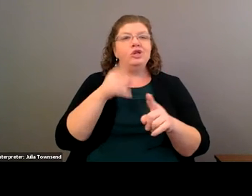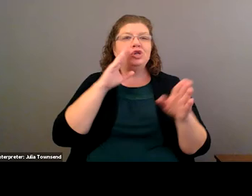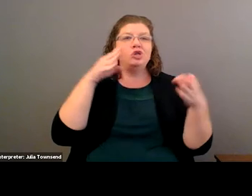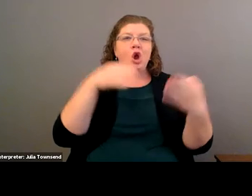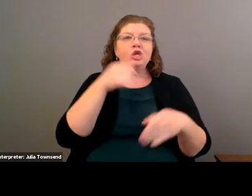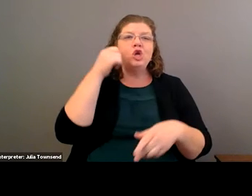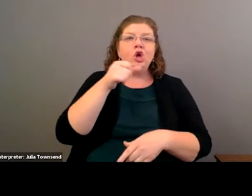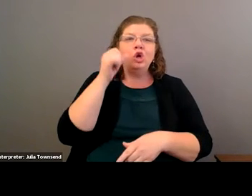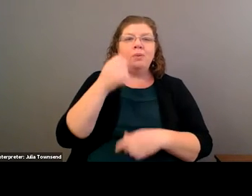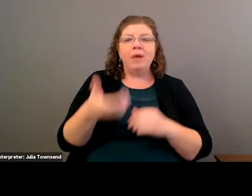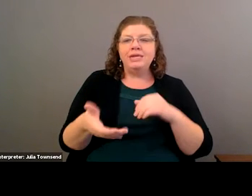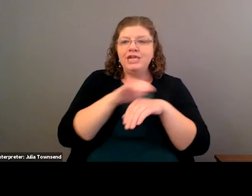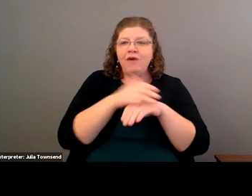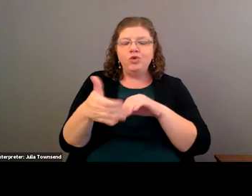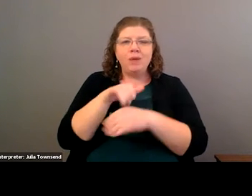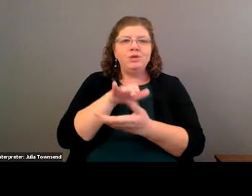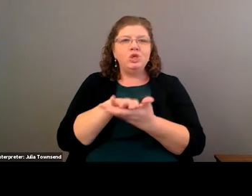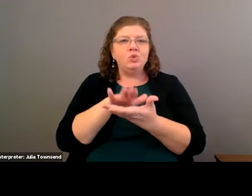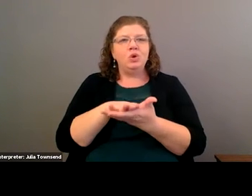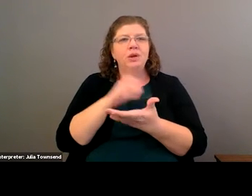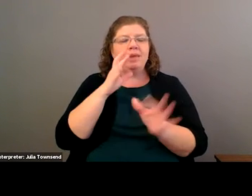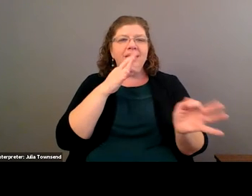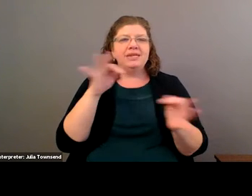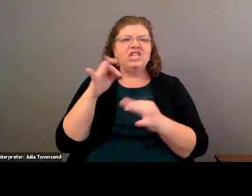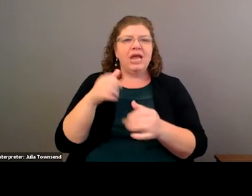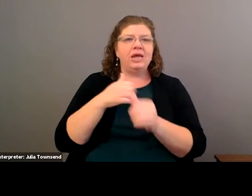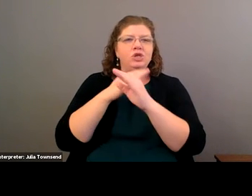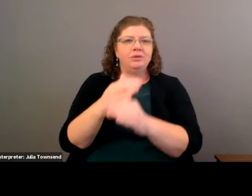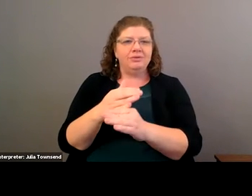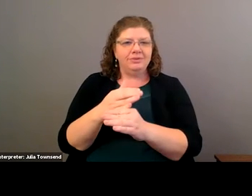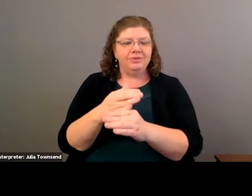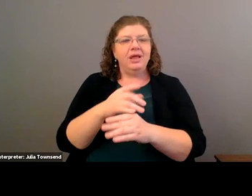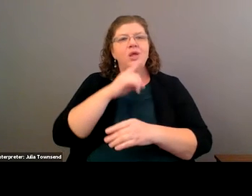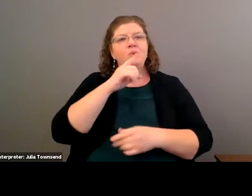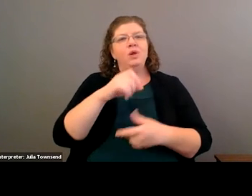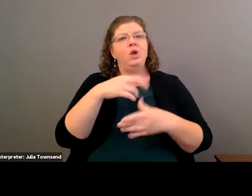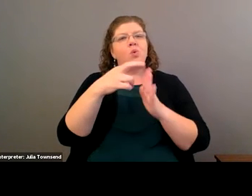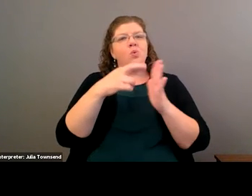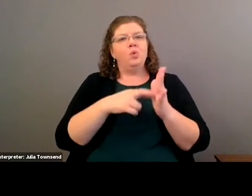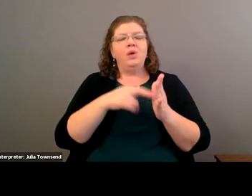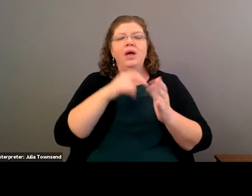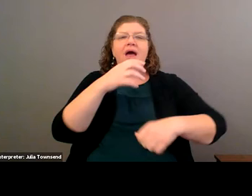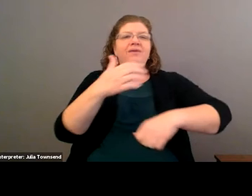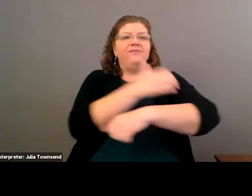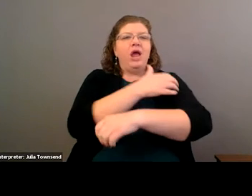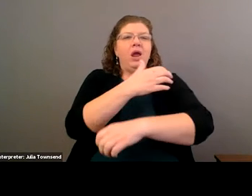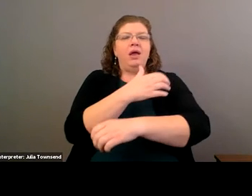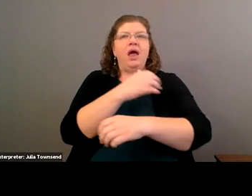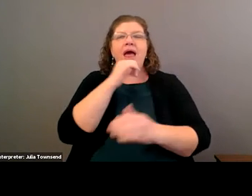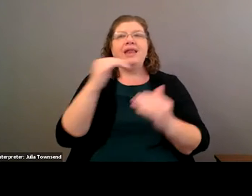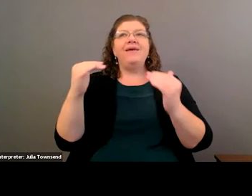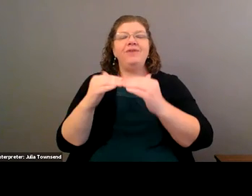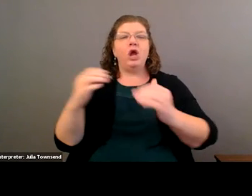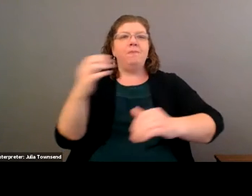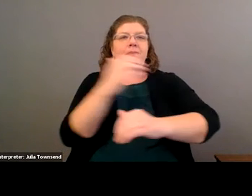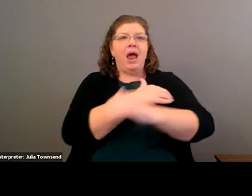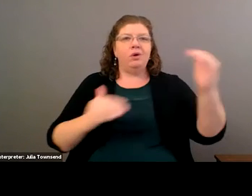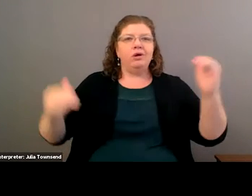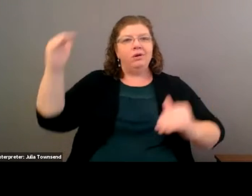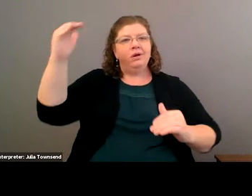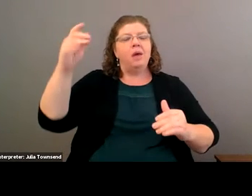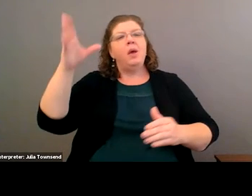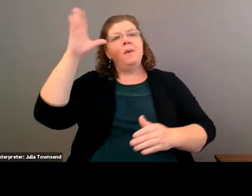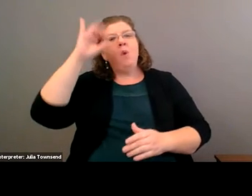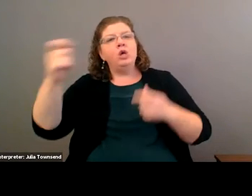Y esto les dice a las niñas que se tienen que cubrir en la escuela para no ser una distracción. Y esto crea una dinámica de poder que es